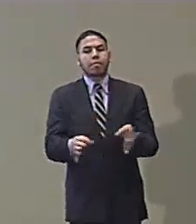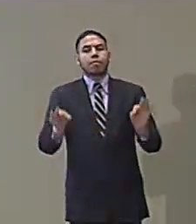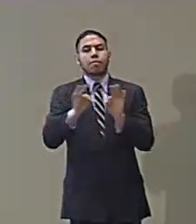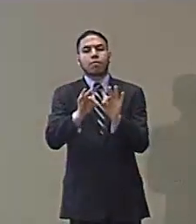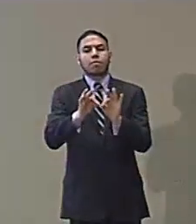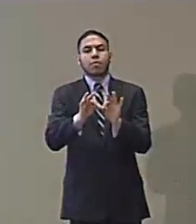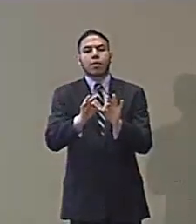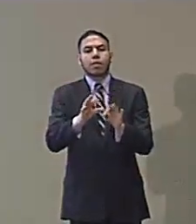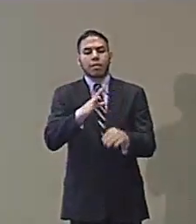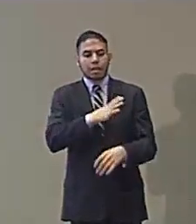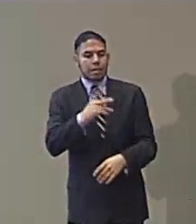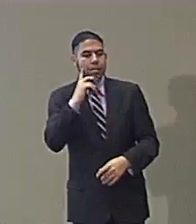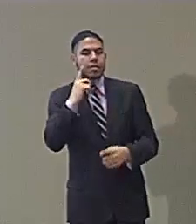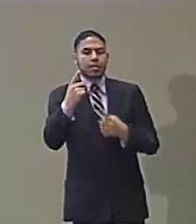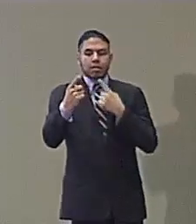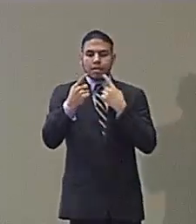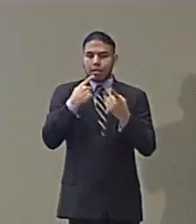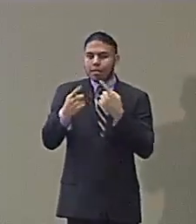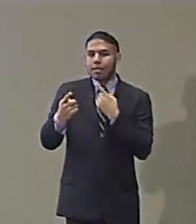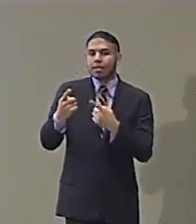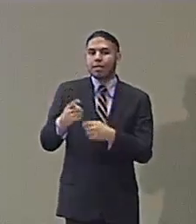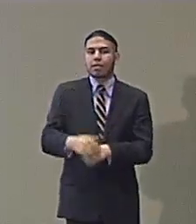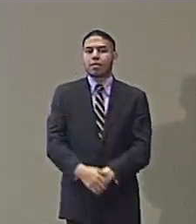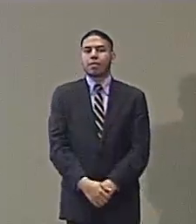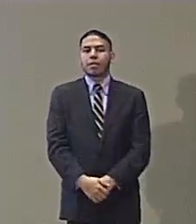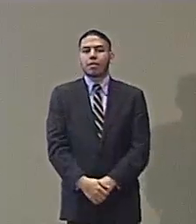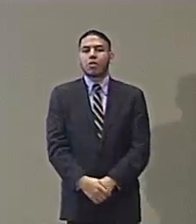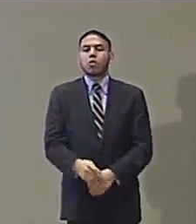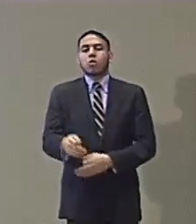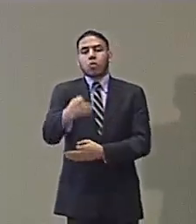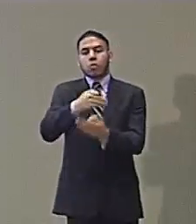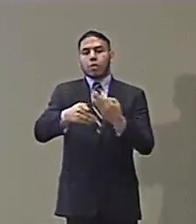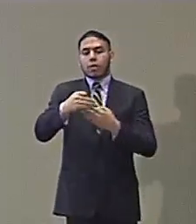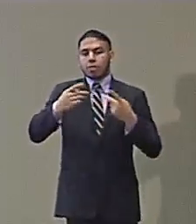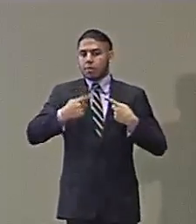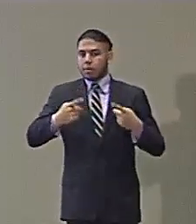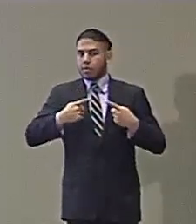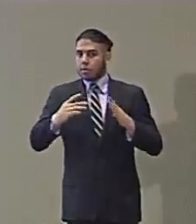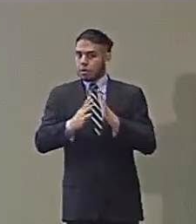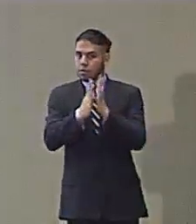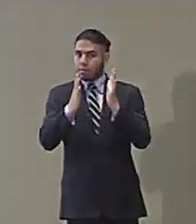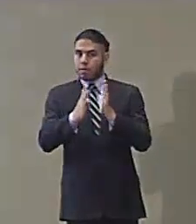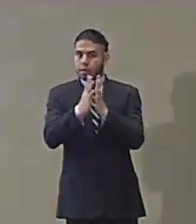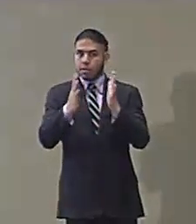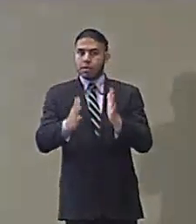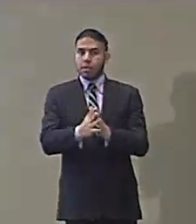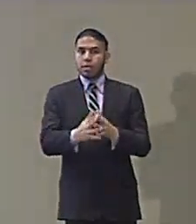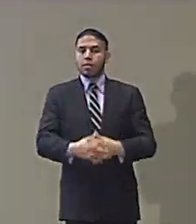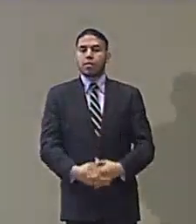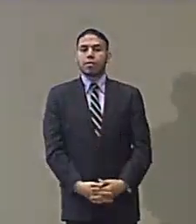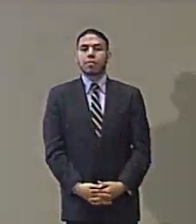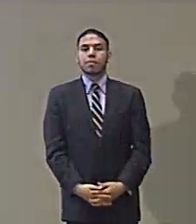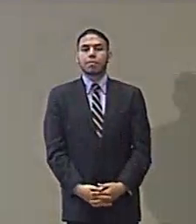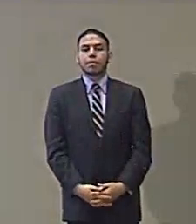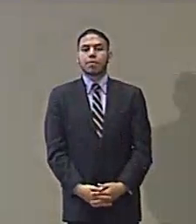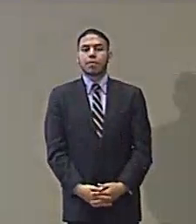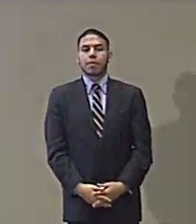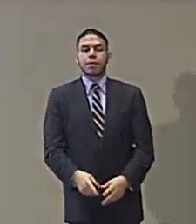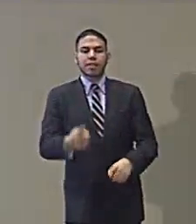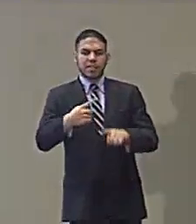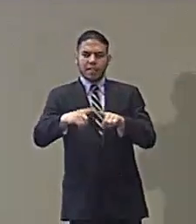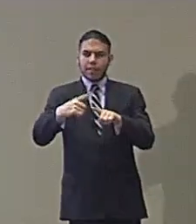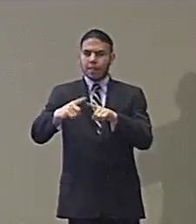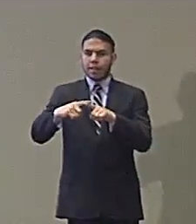tener foros de discusión en donde todos participamos las diferentes estados de diferentes niveles de gobierno